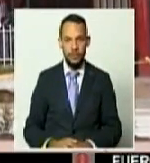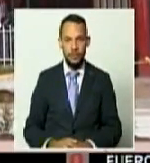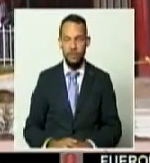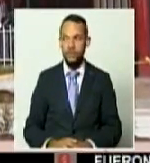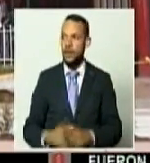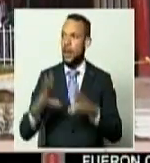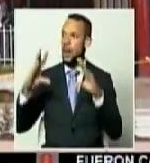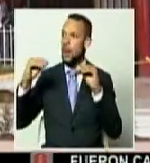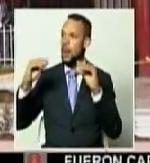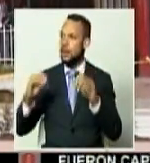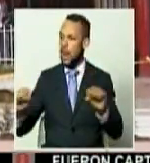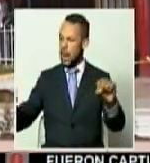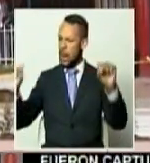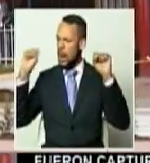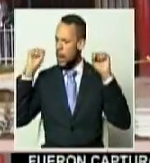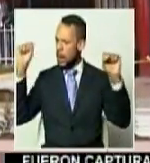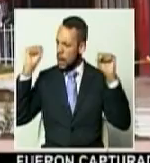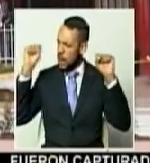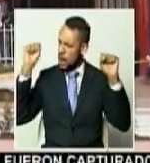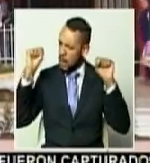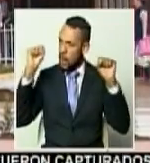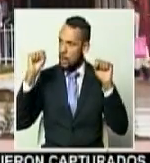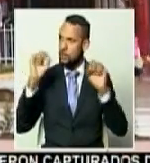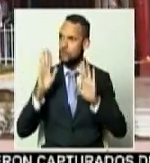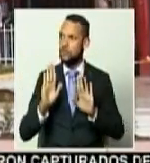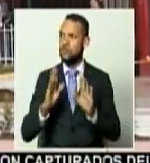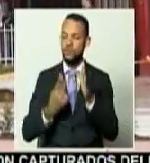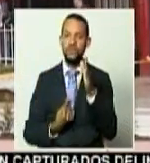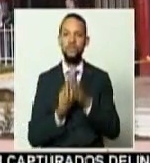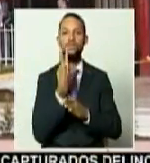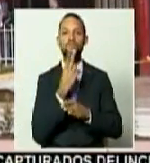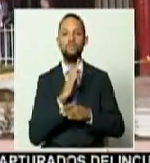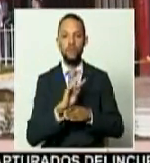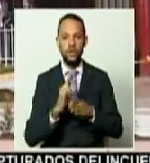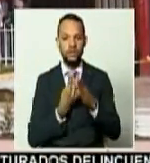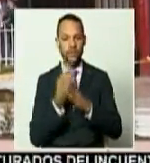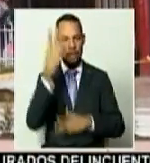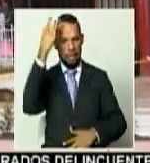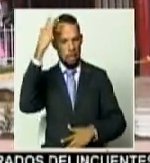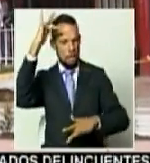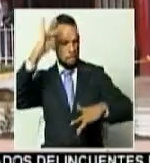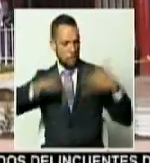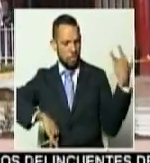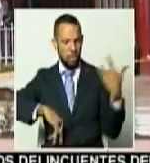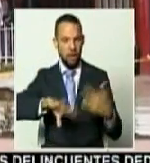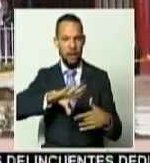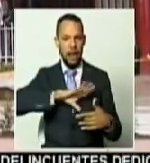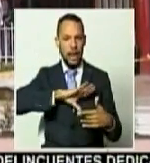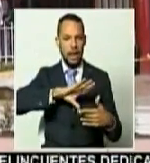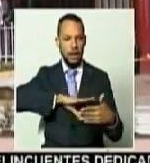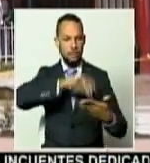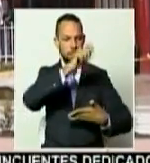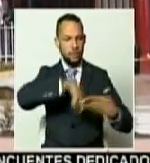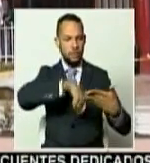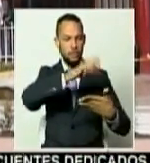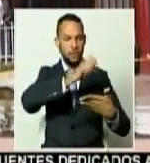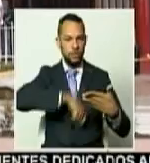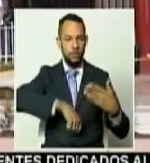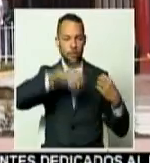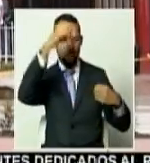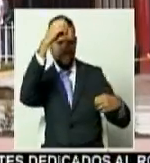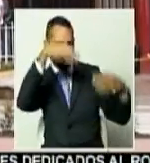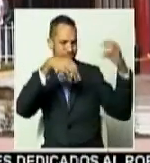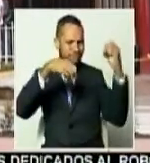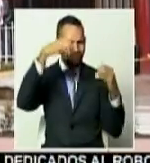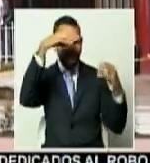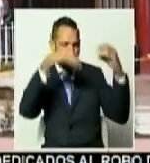Hablamos con los manifestantes en la ciudad de Villa María. Ellos protestan porque no están de acuerdo con el decreto del alcalde que prohíbe el funcionamiento de los